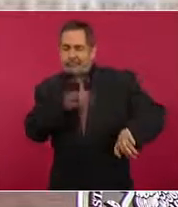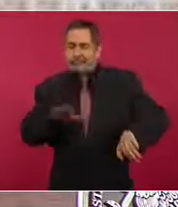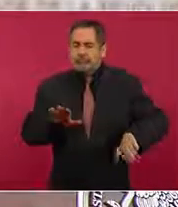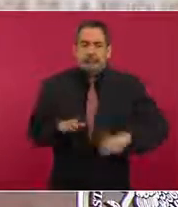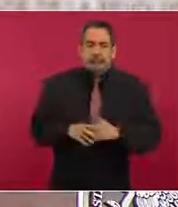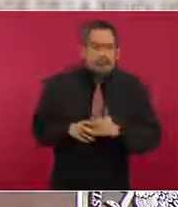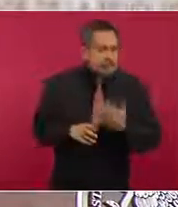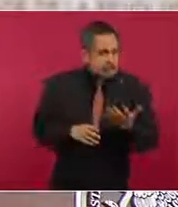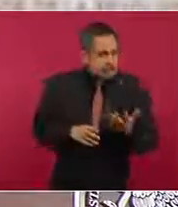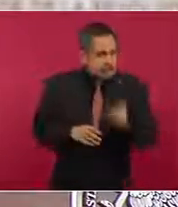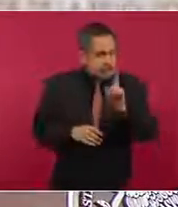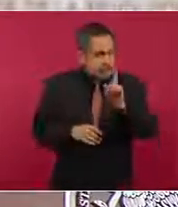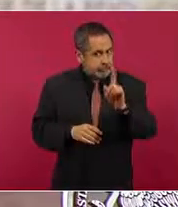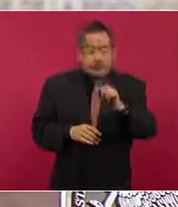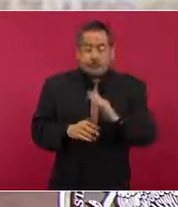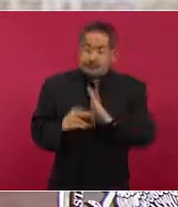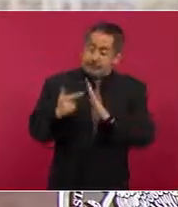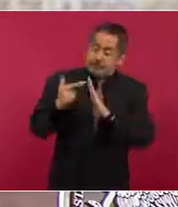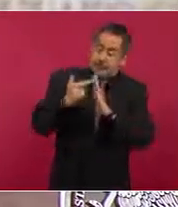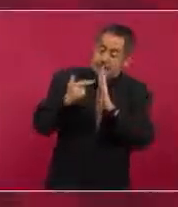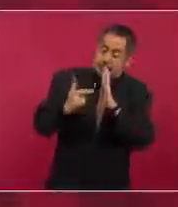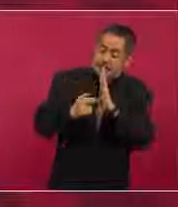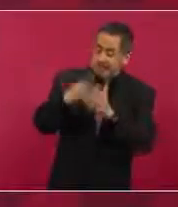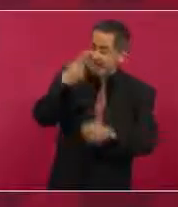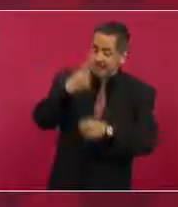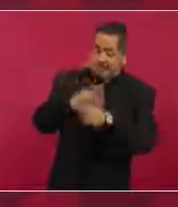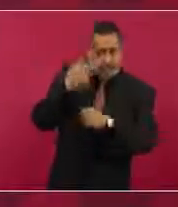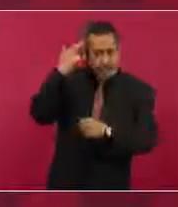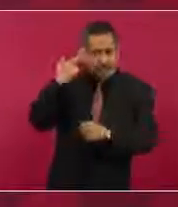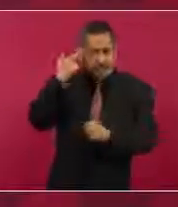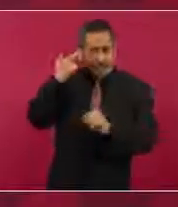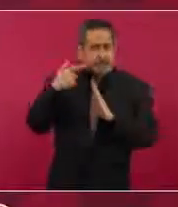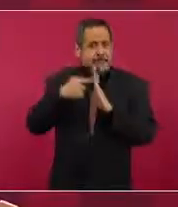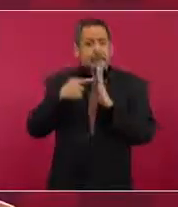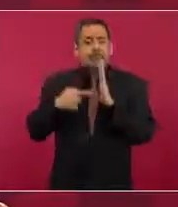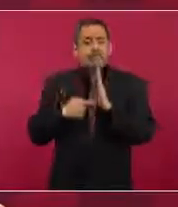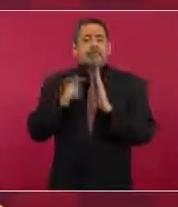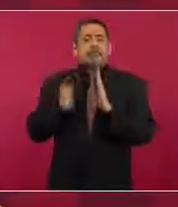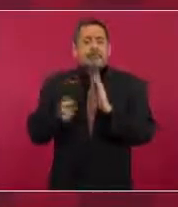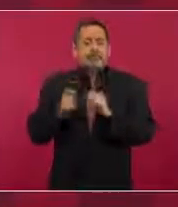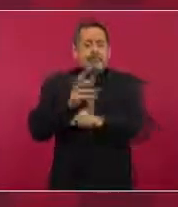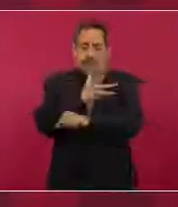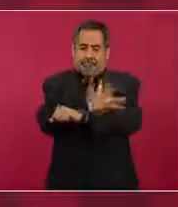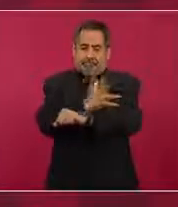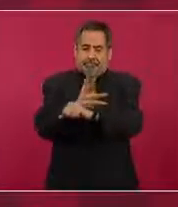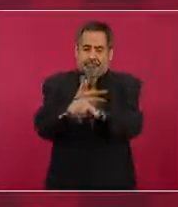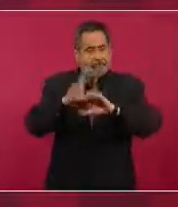Se les olvida que una regla de oro de la democracia es la transparencia